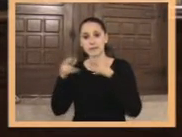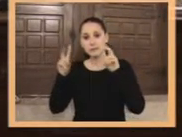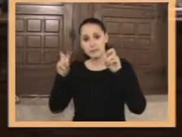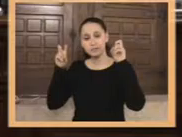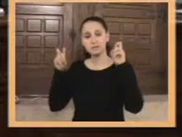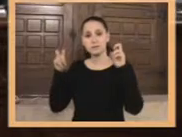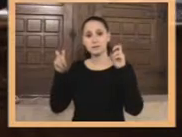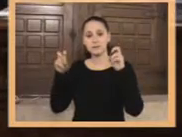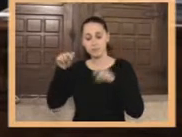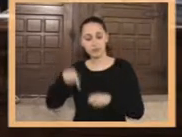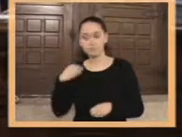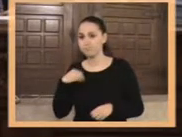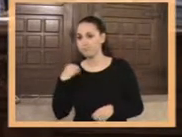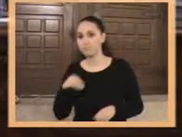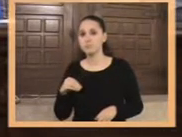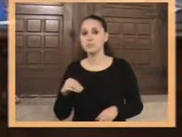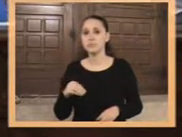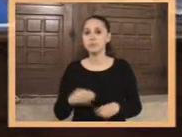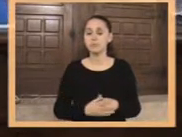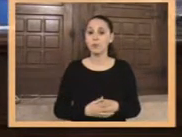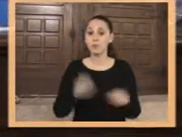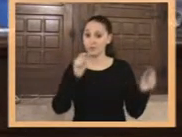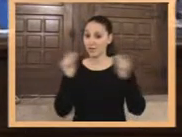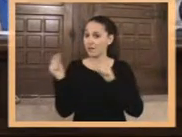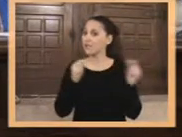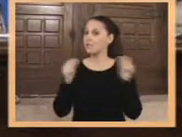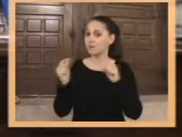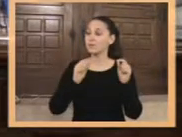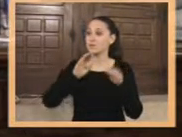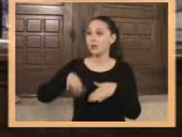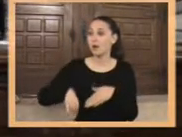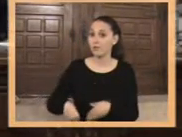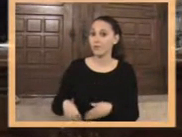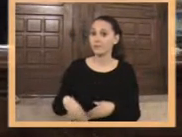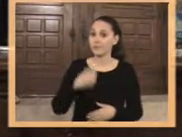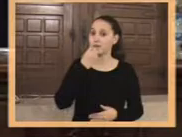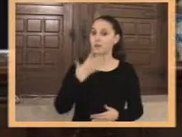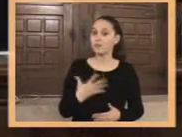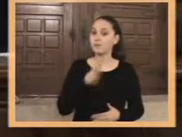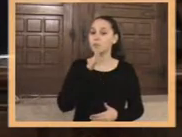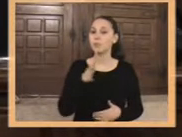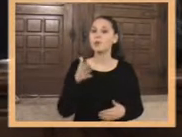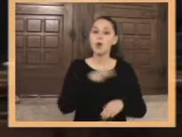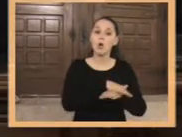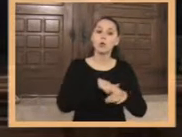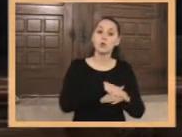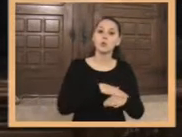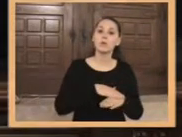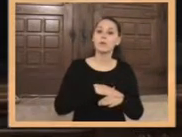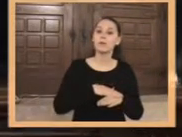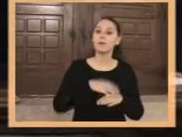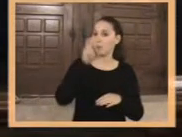ocasiones este debate. Debate que al final llegó a buen puerto, porque el gobierno anterior, como bien dice esta moción,